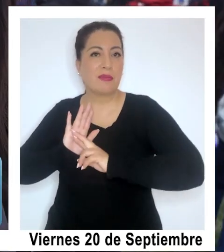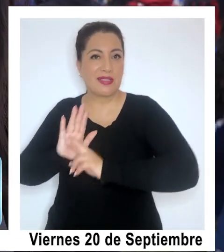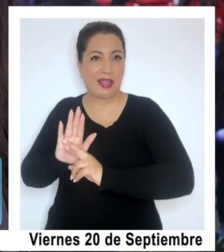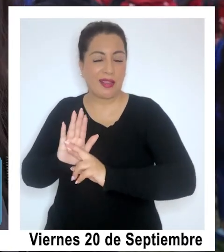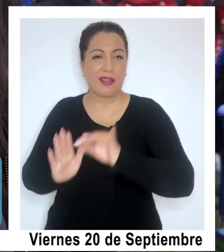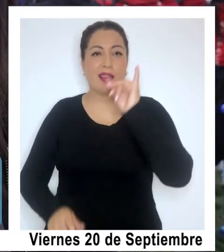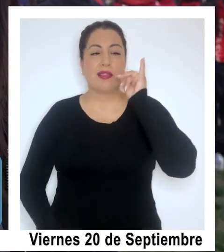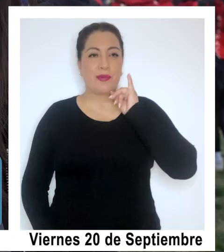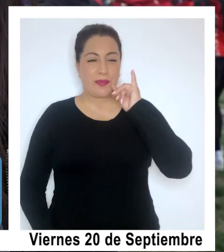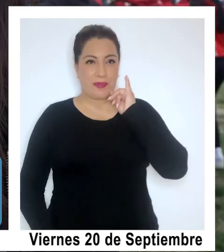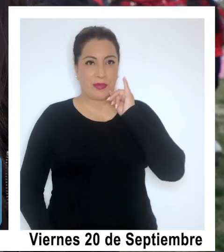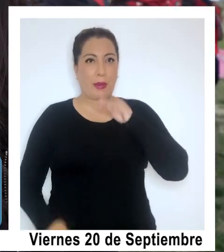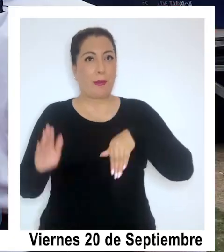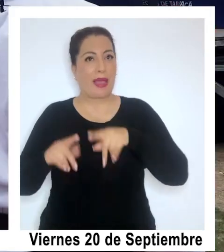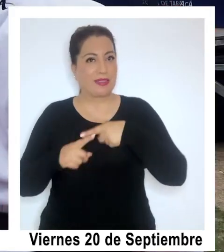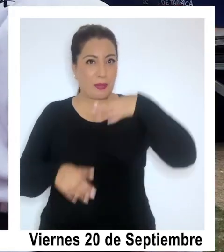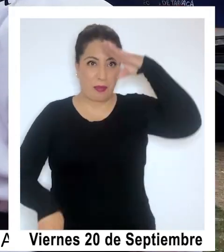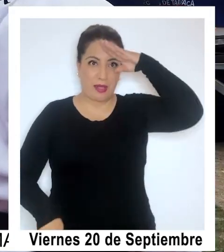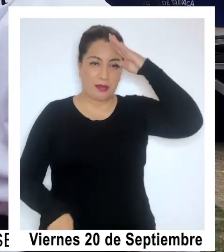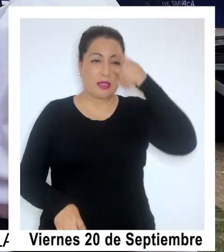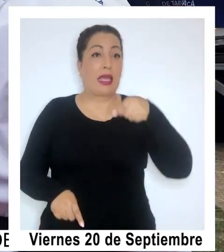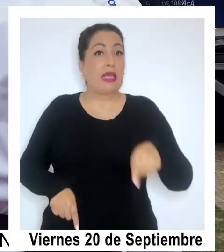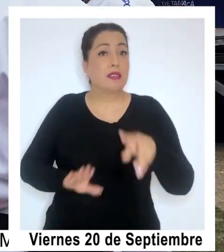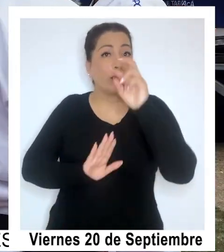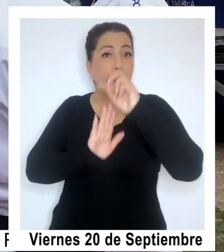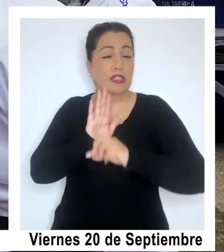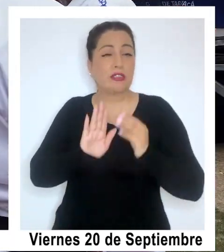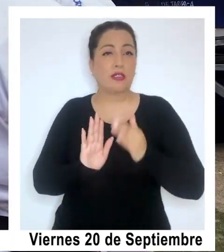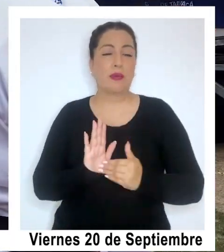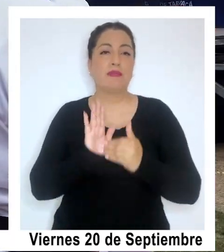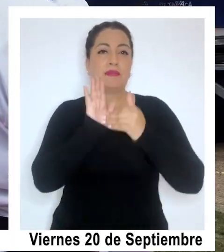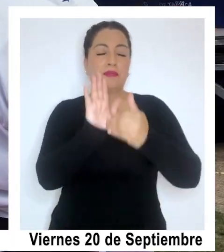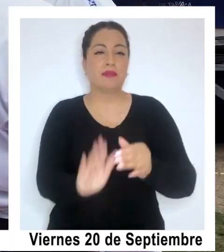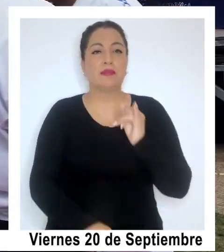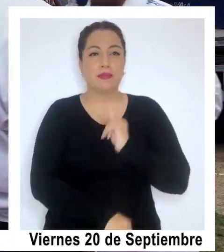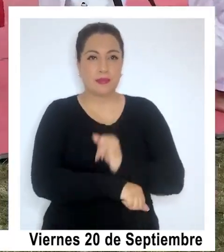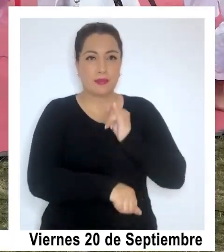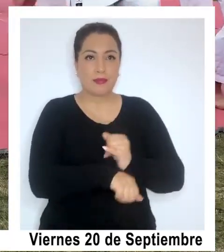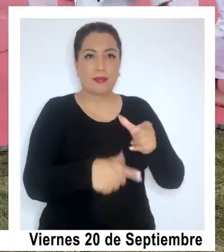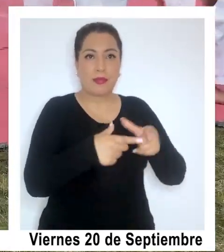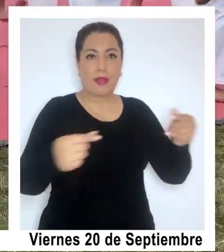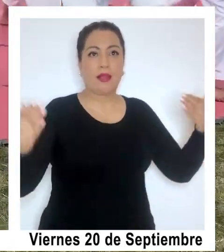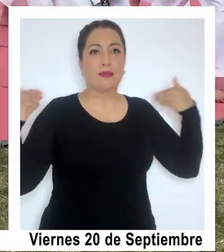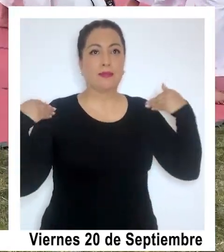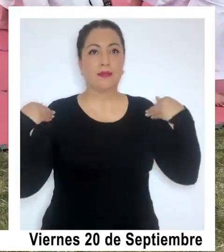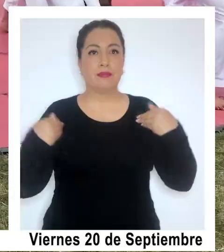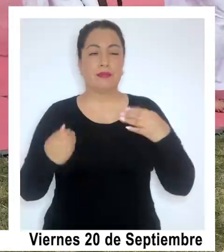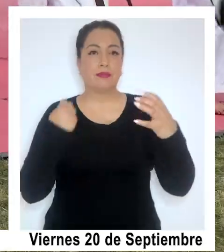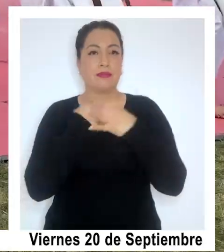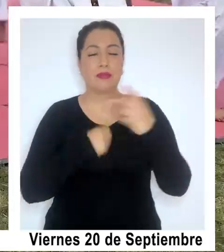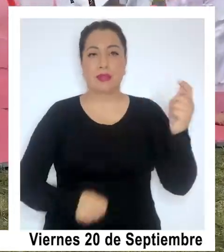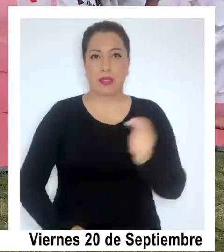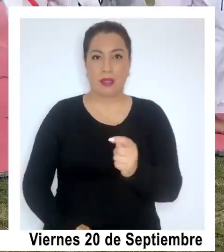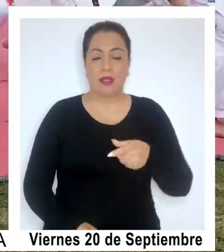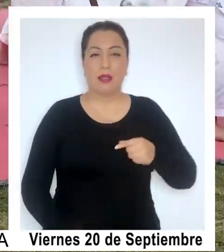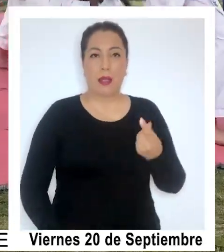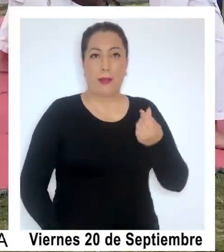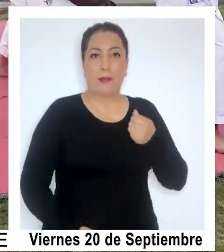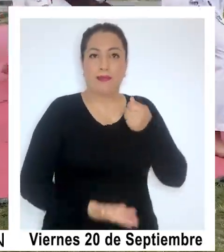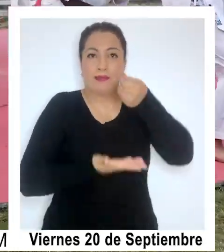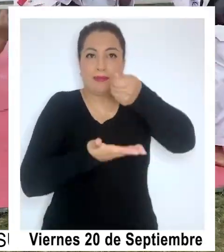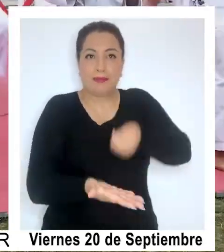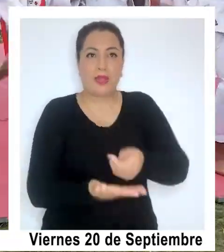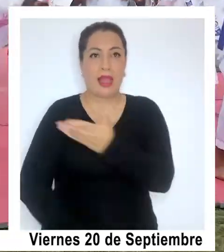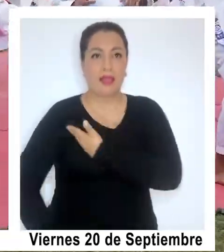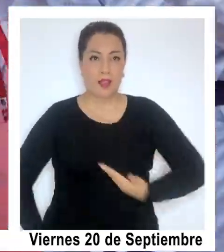locales con mayor experiencia. El proyecto fue presentado por el Instituto Nacional del Deporte de Tarapacá y financiado con recursos